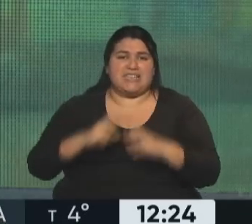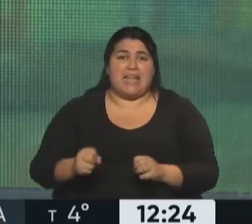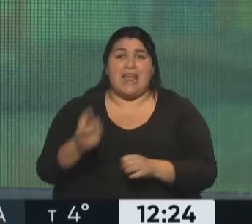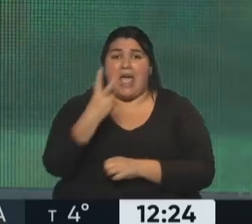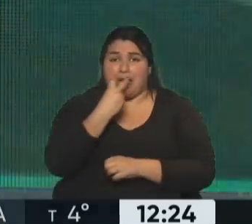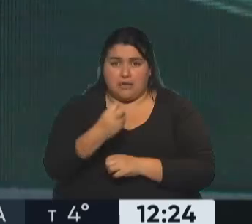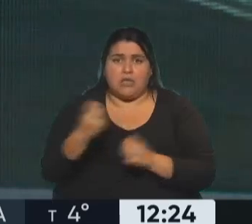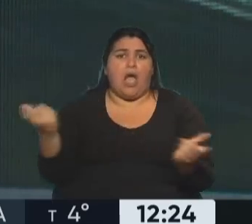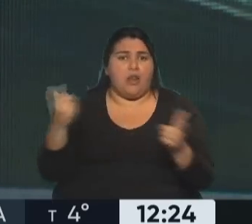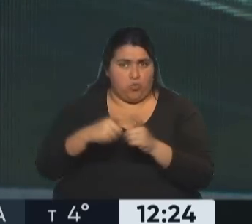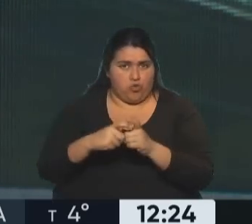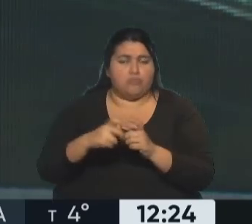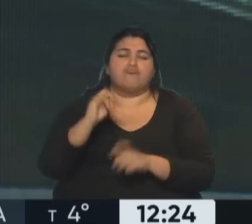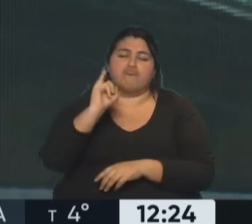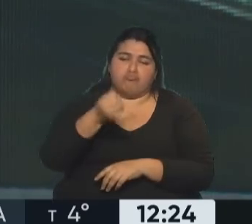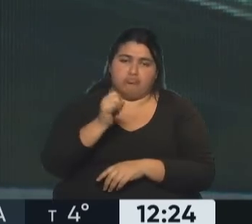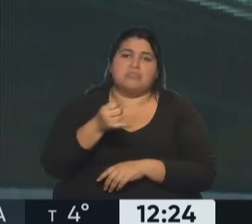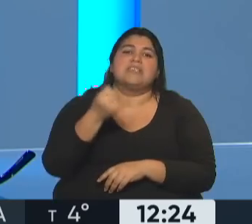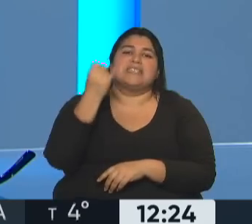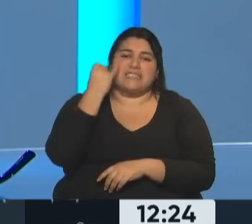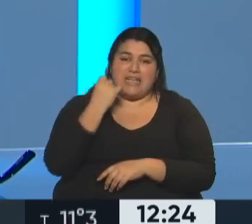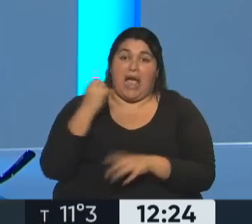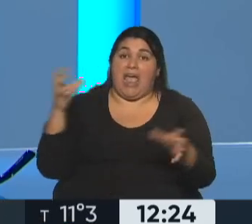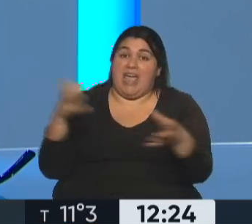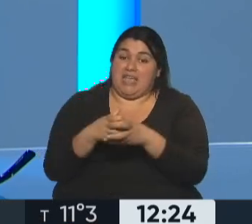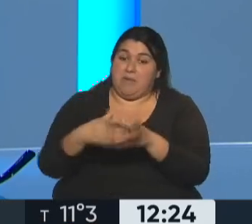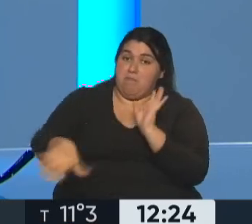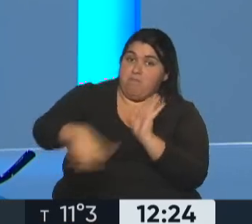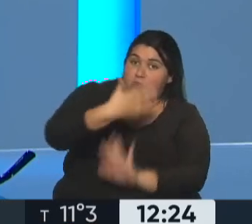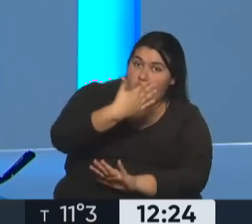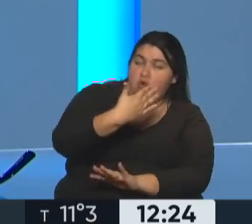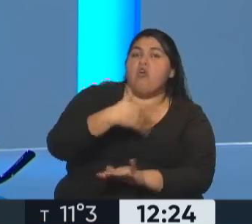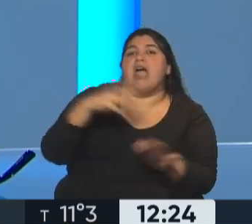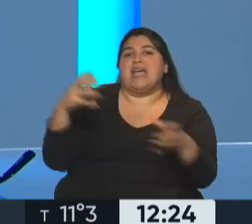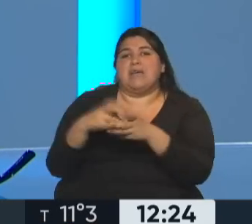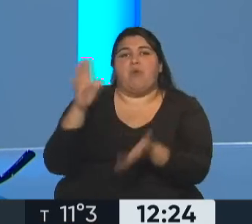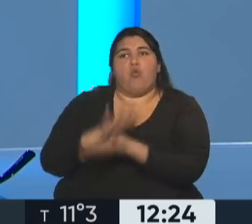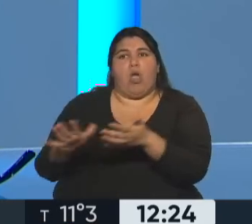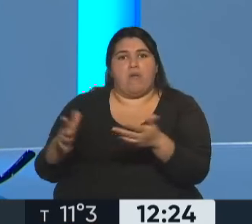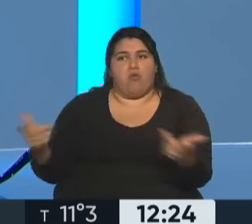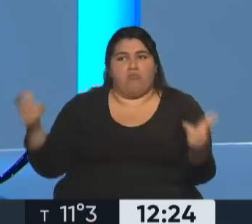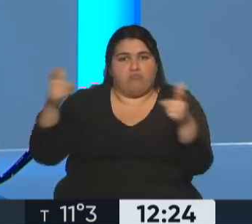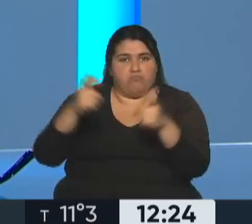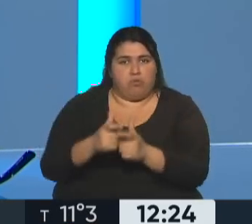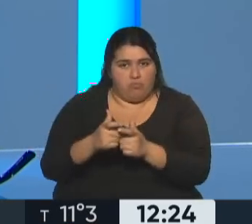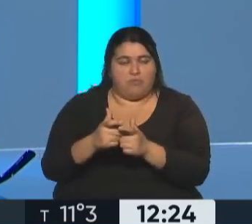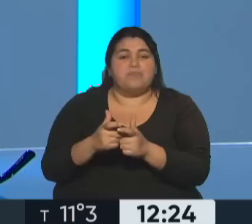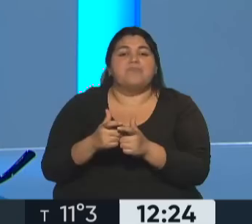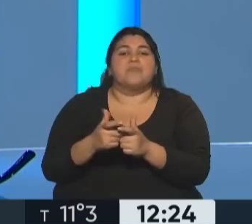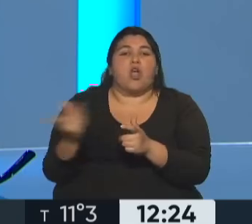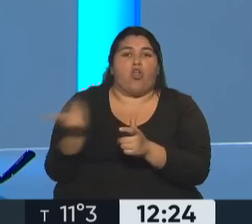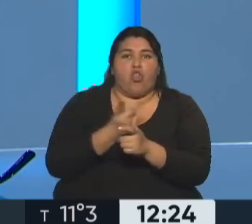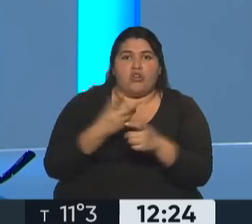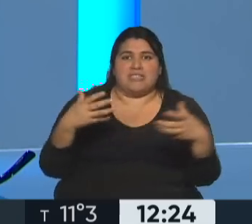si vos vos viste la foto el equipo salió en lo que se va buscando esa armonización entre los dos